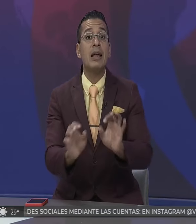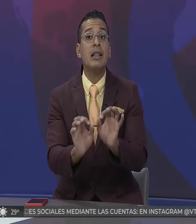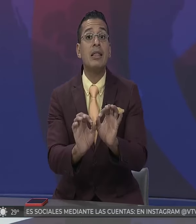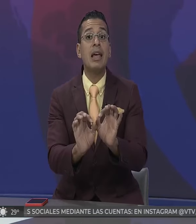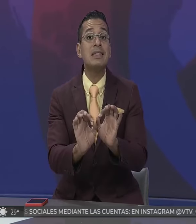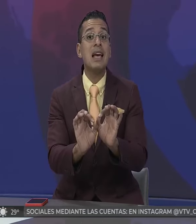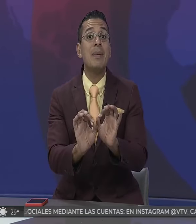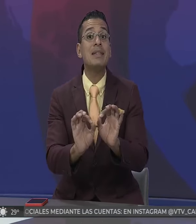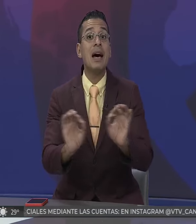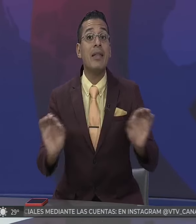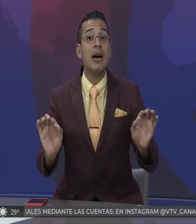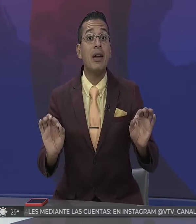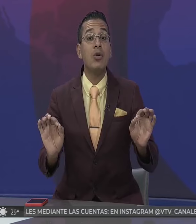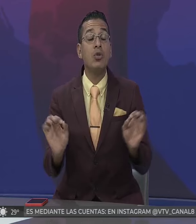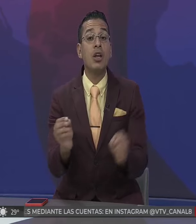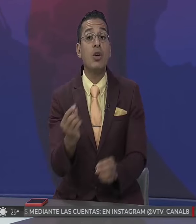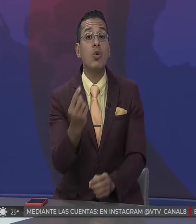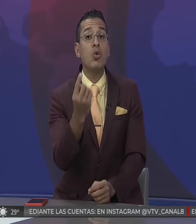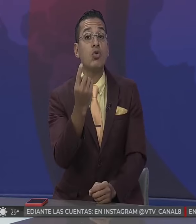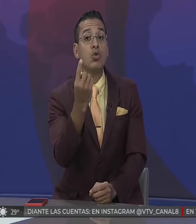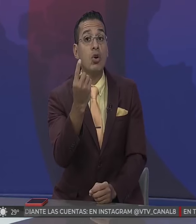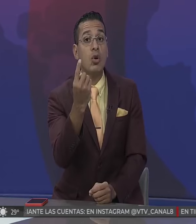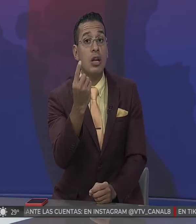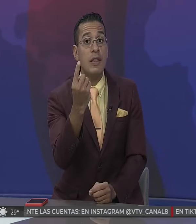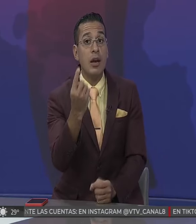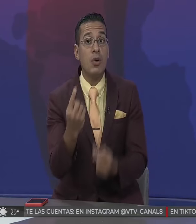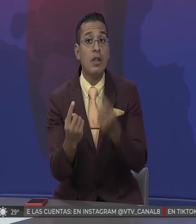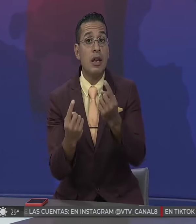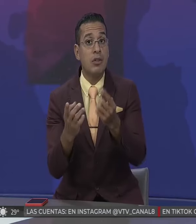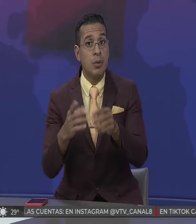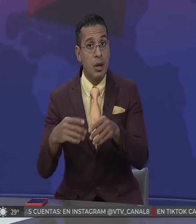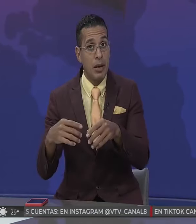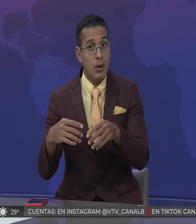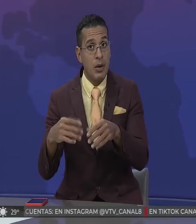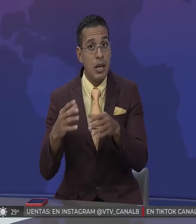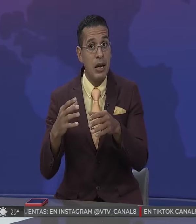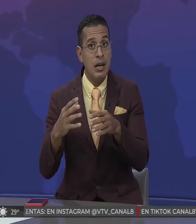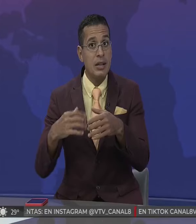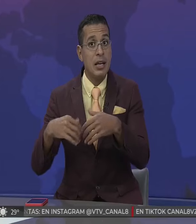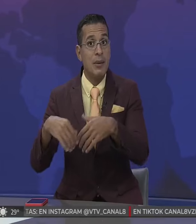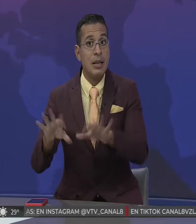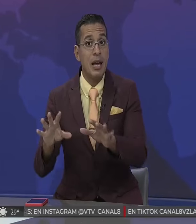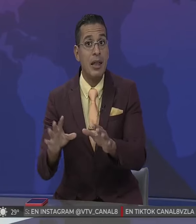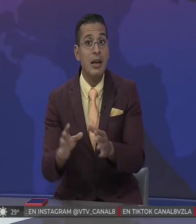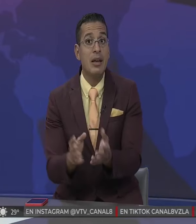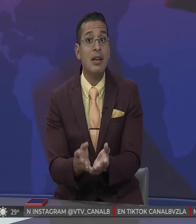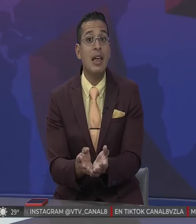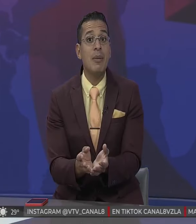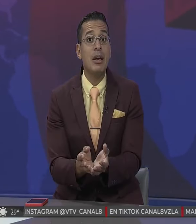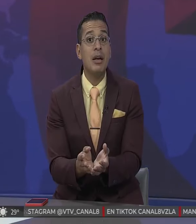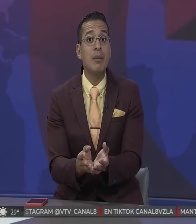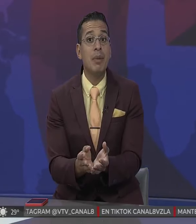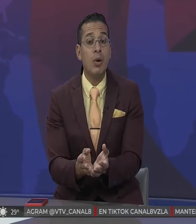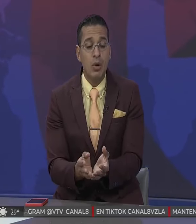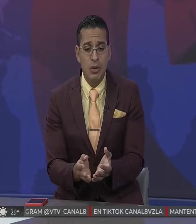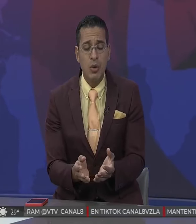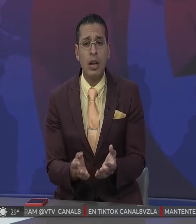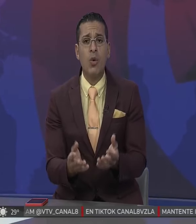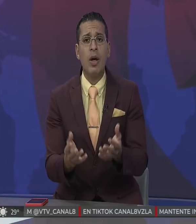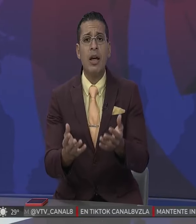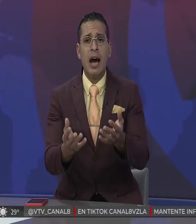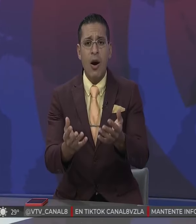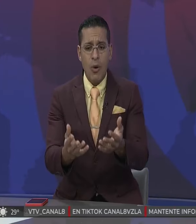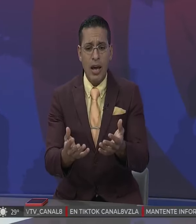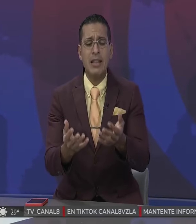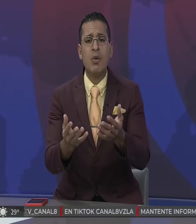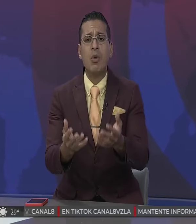radical, descabezada, no tienen un solo líder o lideresa, porque María Corina está inhabilitada y débil. Pero, sin lugar